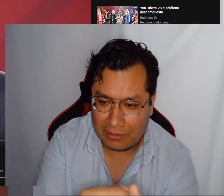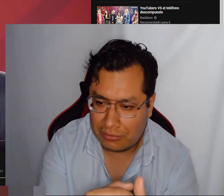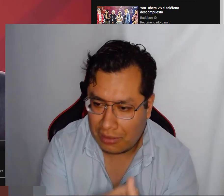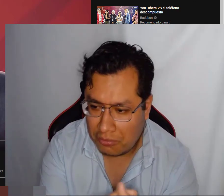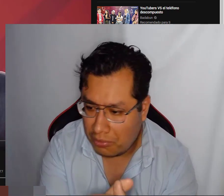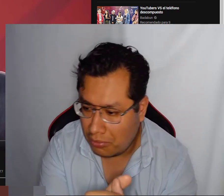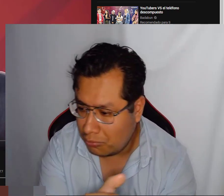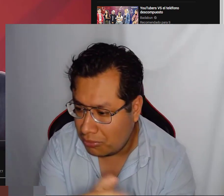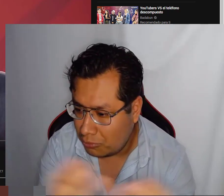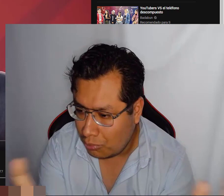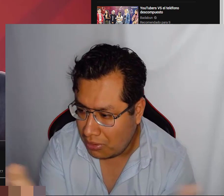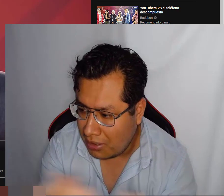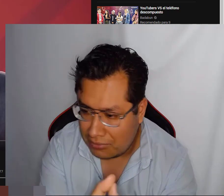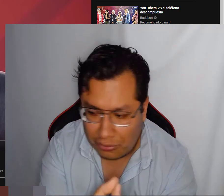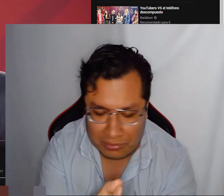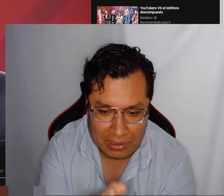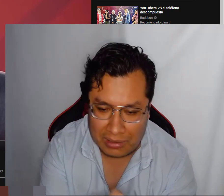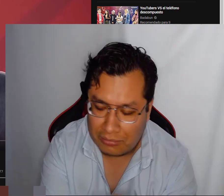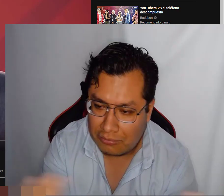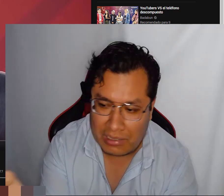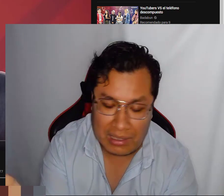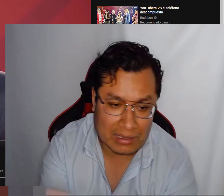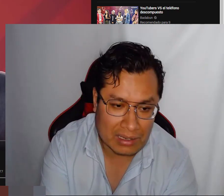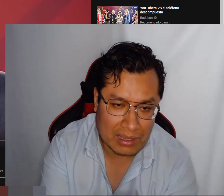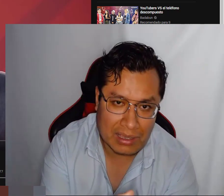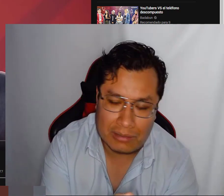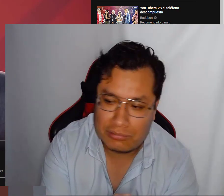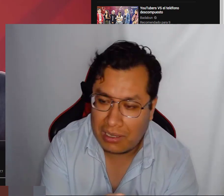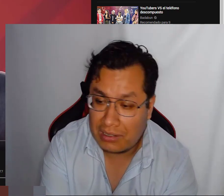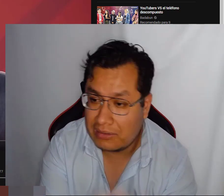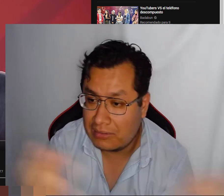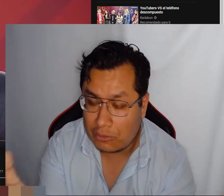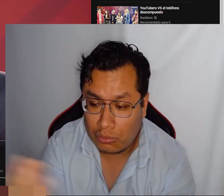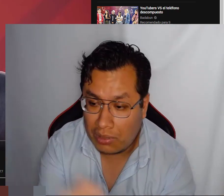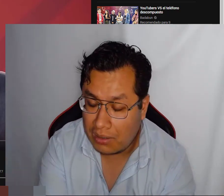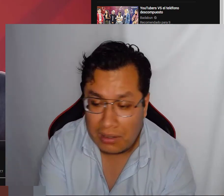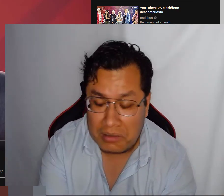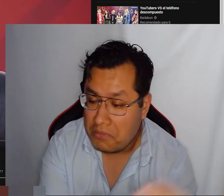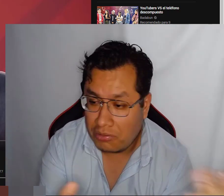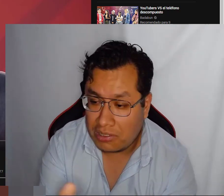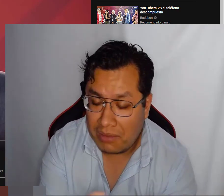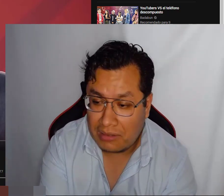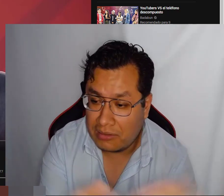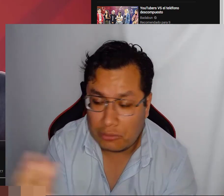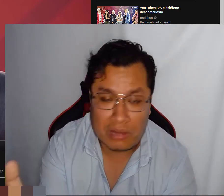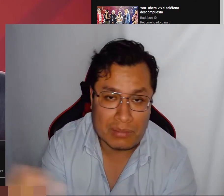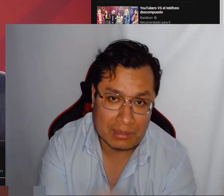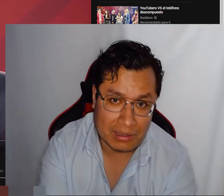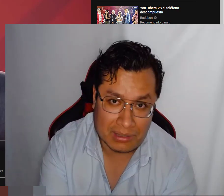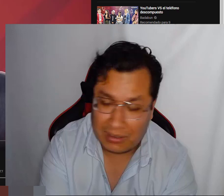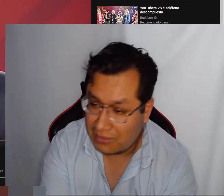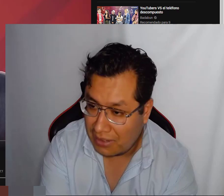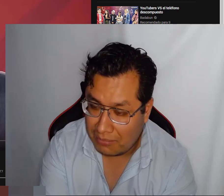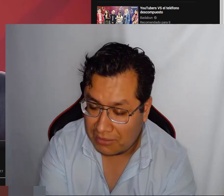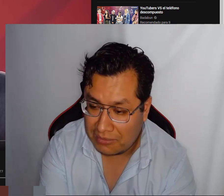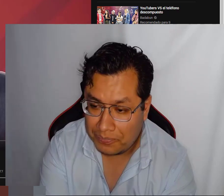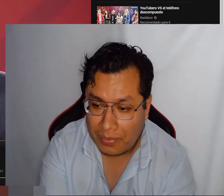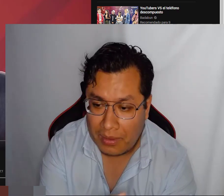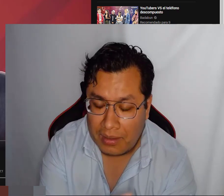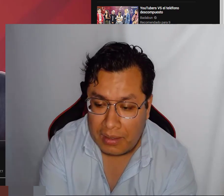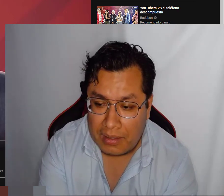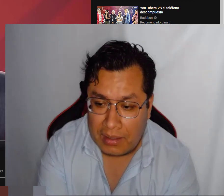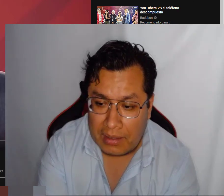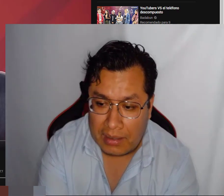universitarios a lo mejor tú estudias no sé una ingeniería una licenciatura vamos a llamar licenciatura en matemáticas nada